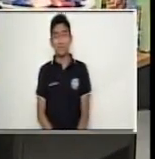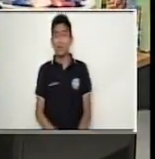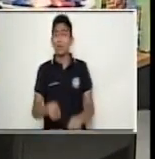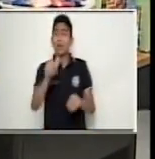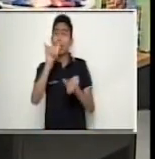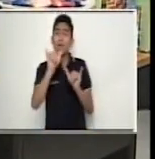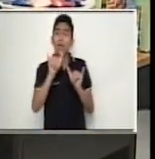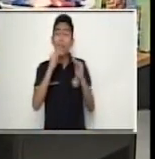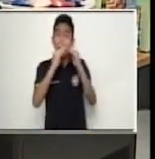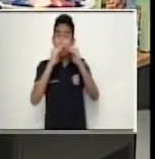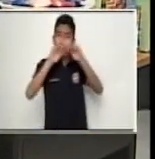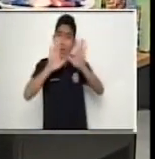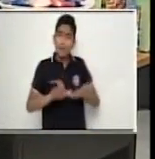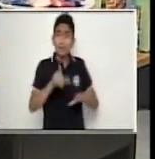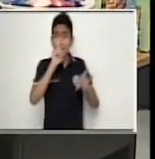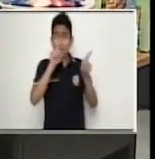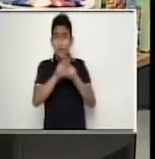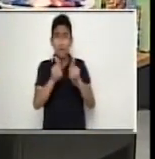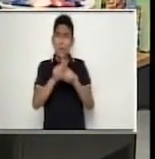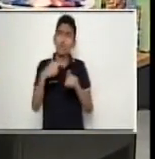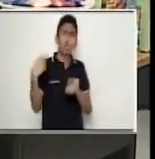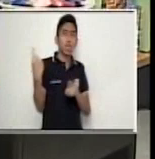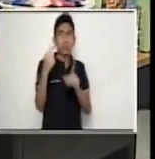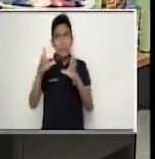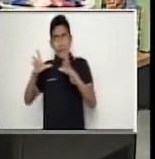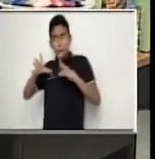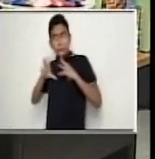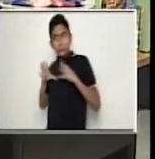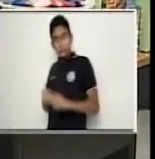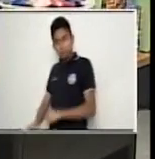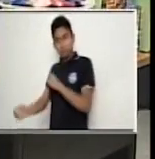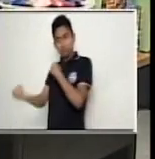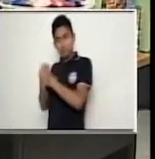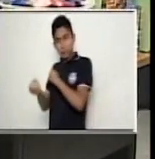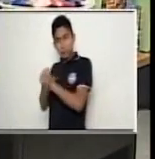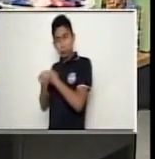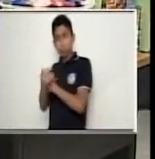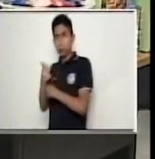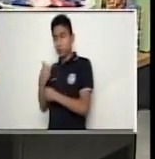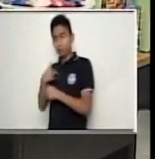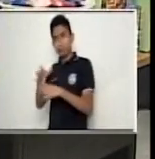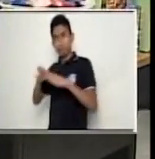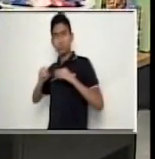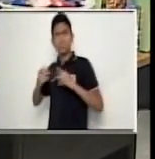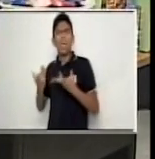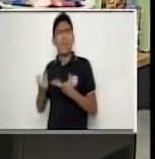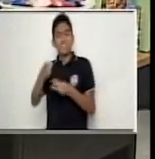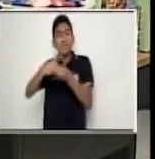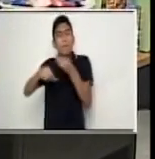Quédate en casa y atender todas las recomendaciones para el cuidado personal